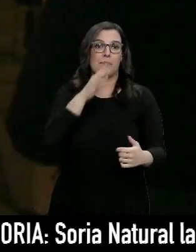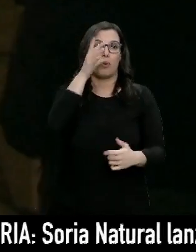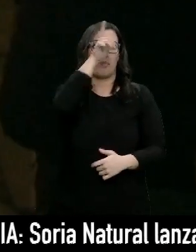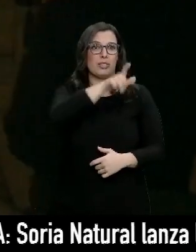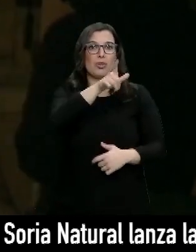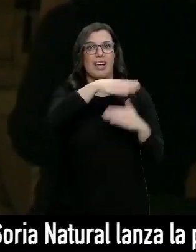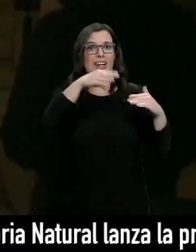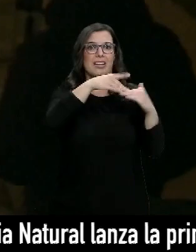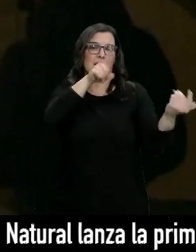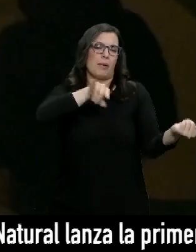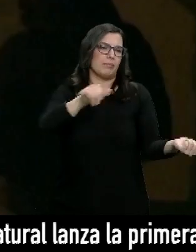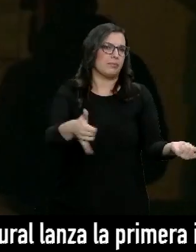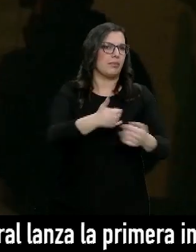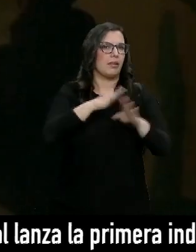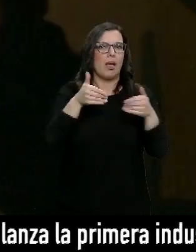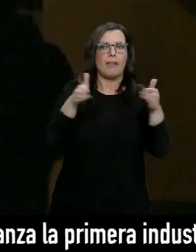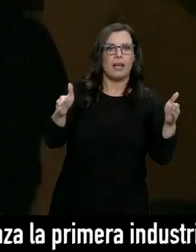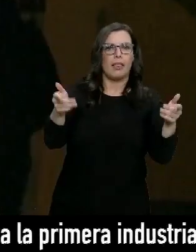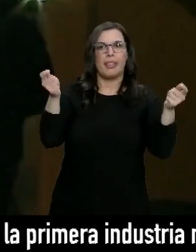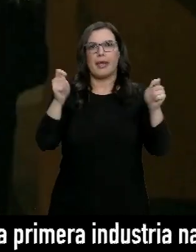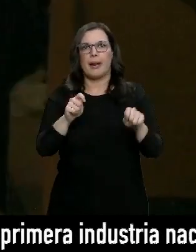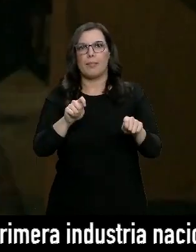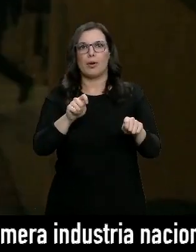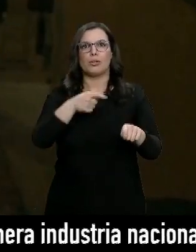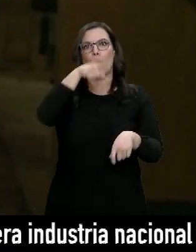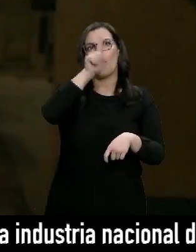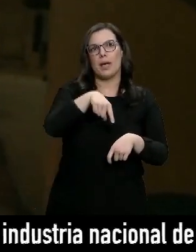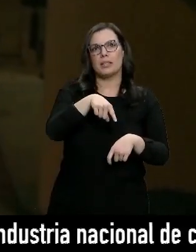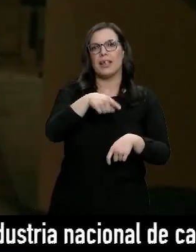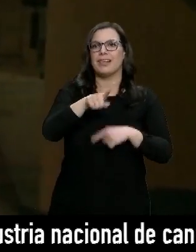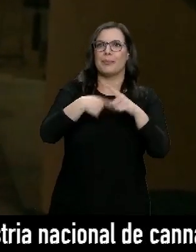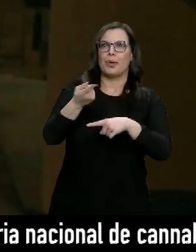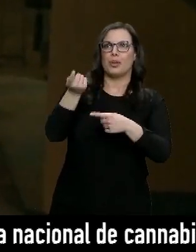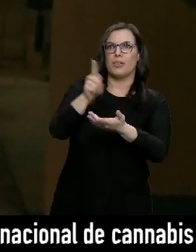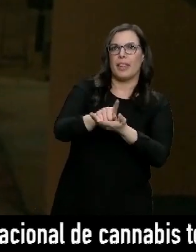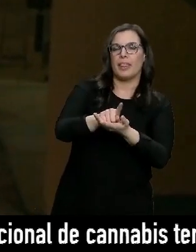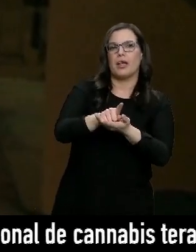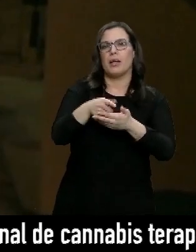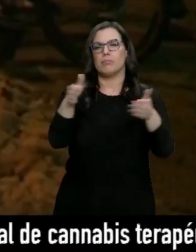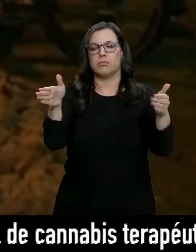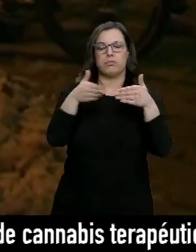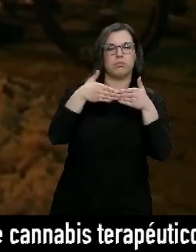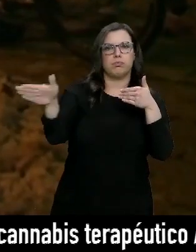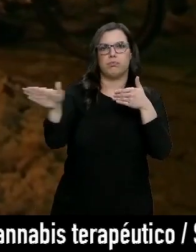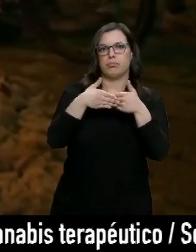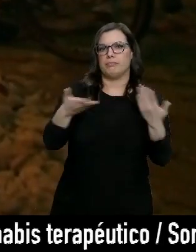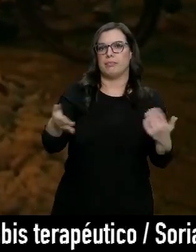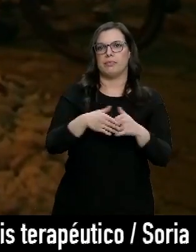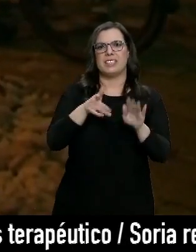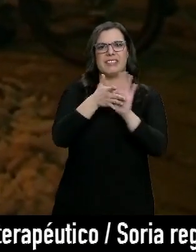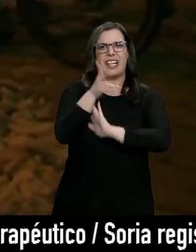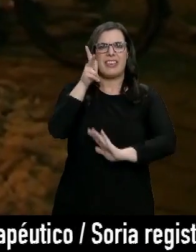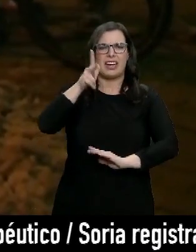usuario al final también se cansa. Abrimos un mes, está abierto, volvemos a cerrar, volvemos a abrir, volvemos a cerrar. Una violación a